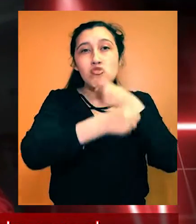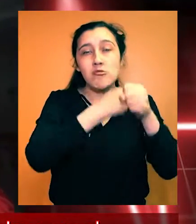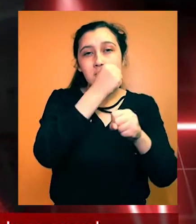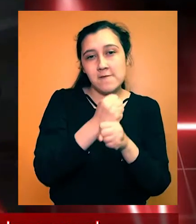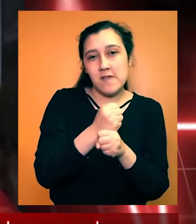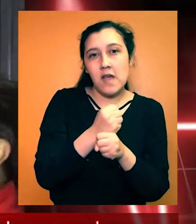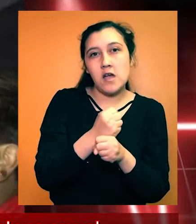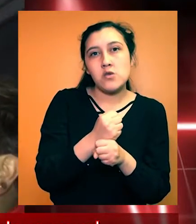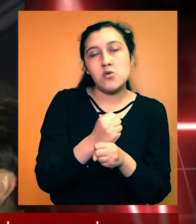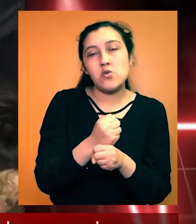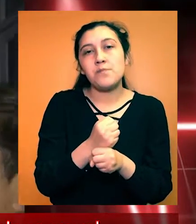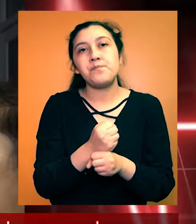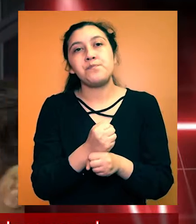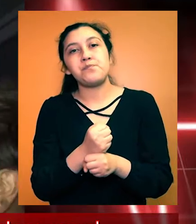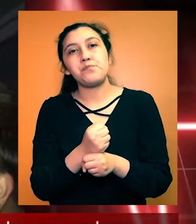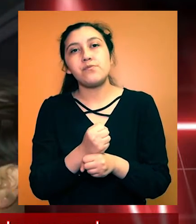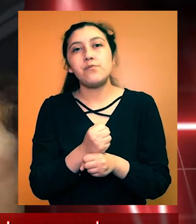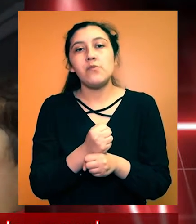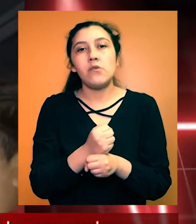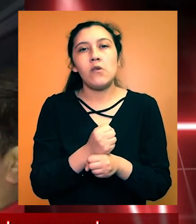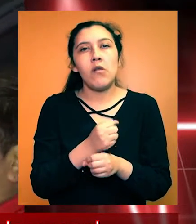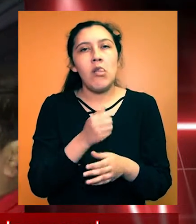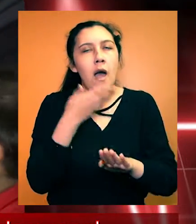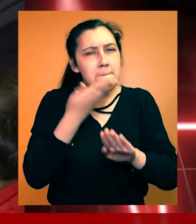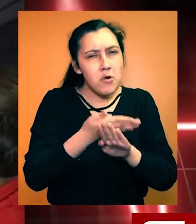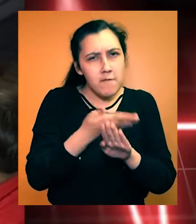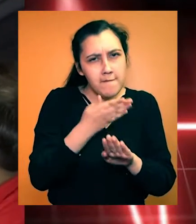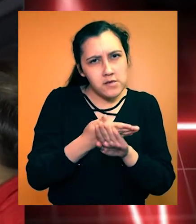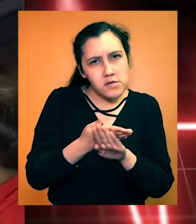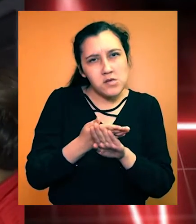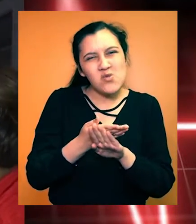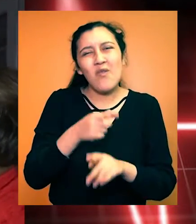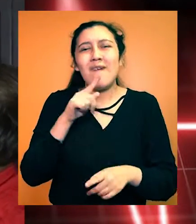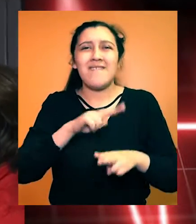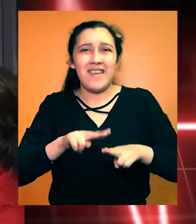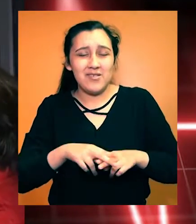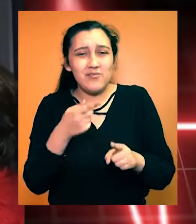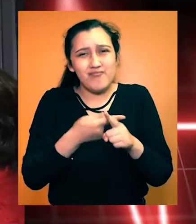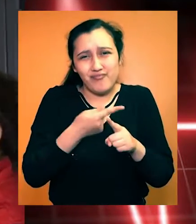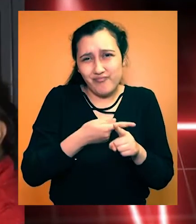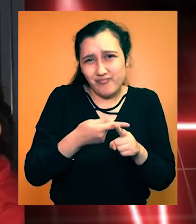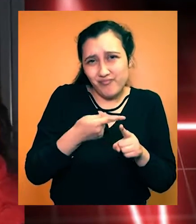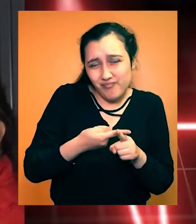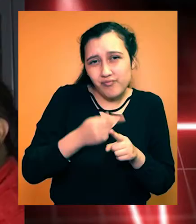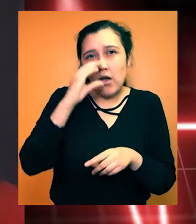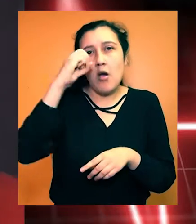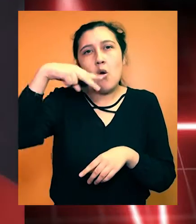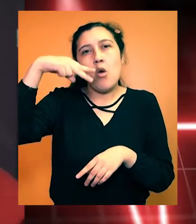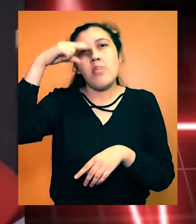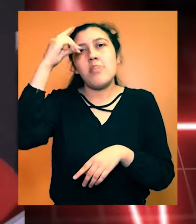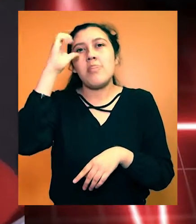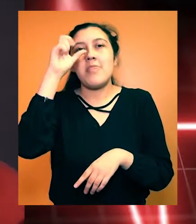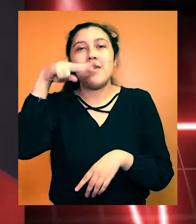cuando el sujeto fue acogido por una familia de la zona, por lo que, aprovechando esa condición, perpetra su acción por la que ha sido condenado.